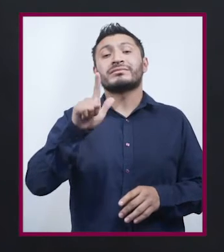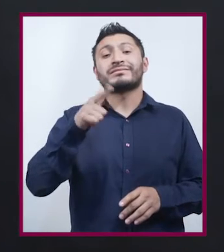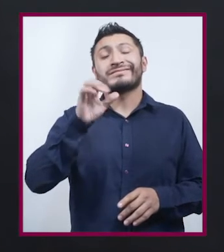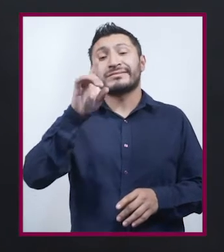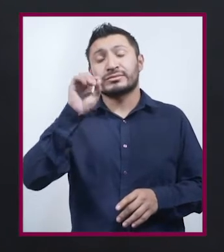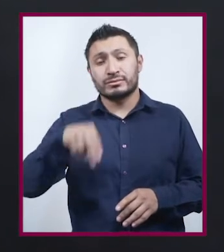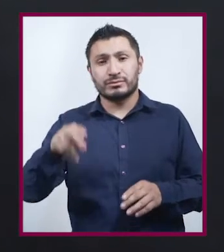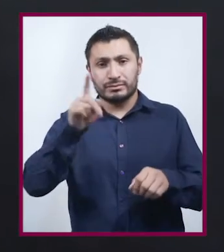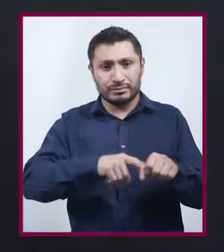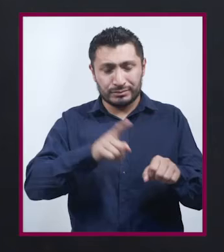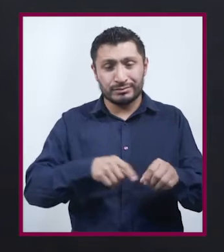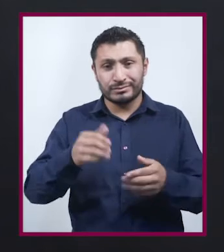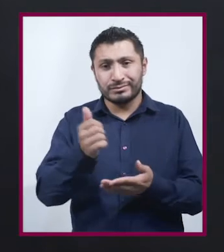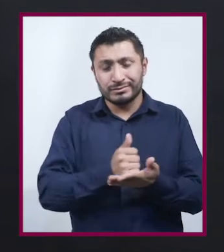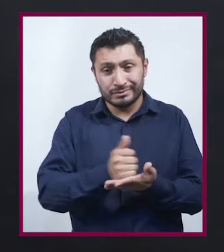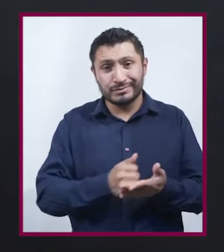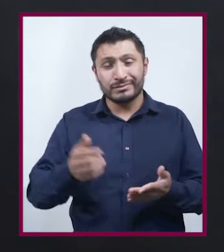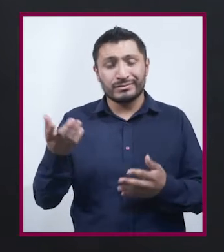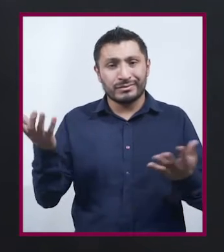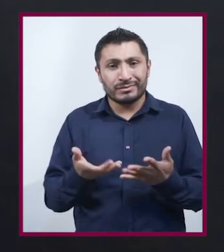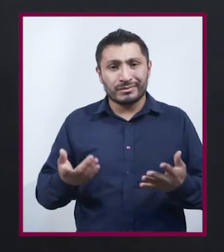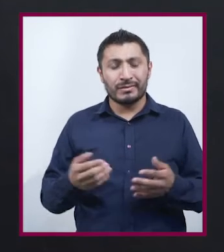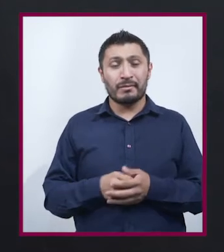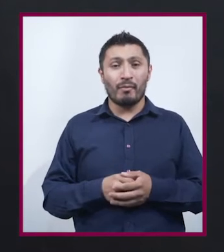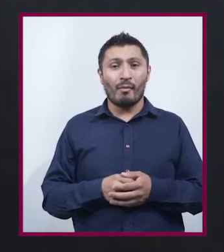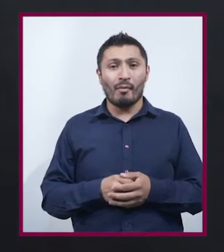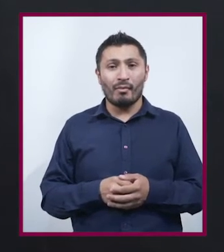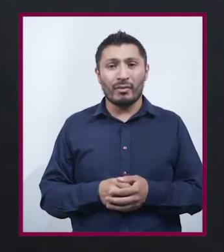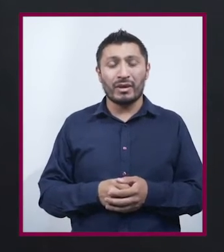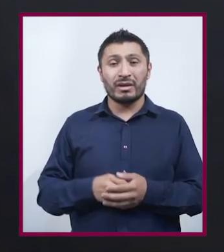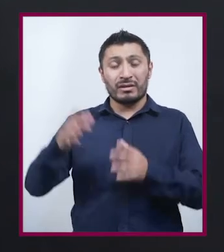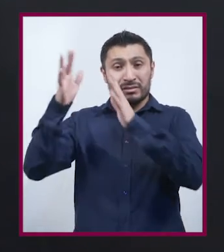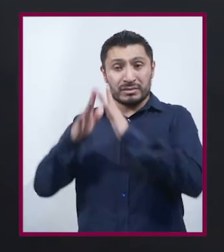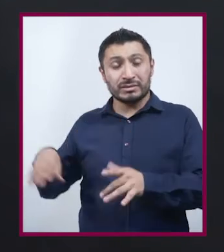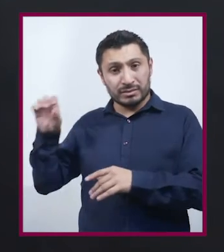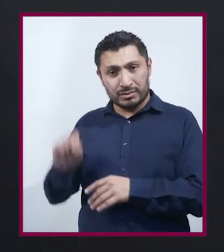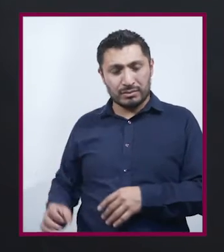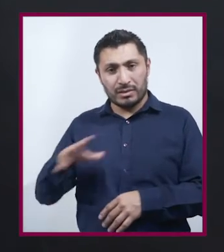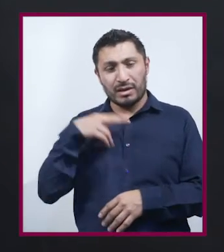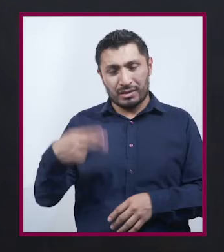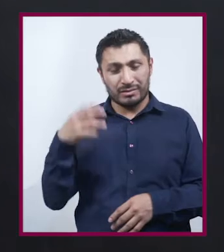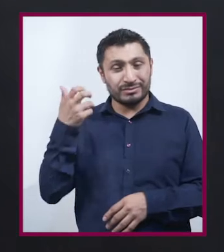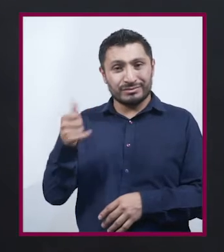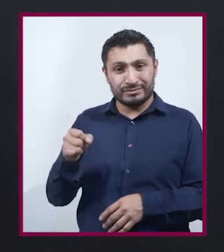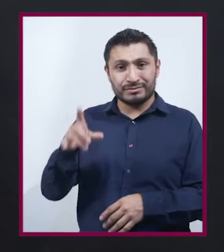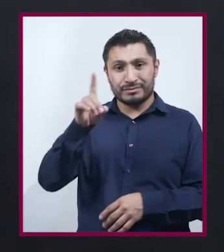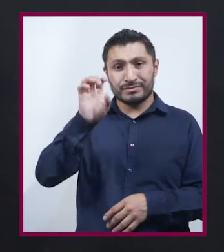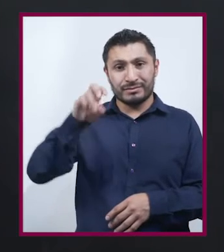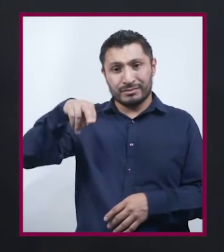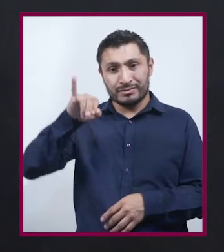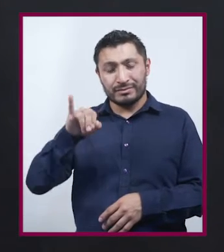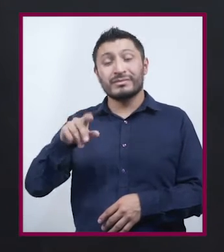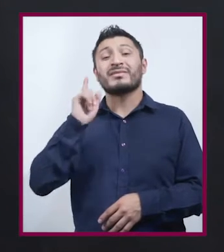color azul y que fue originalmente producida en Nîmes, una ciudad al sur de Francia. De aquí se derivó su nombre,